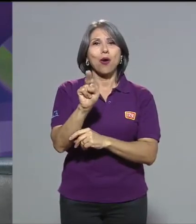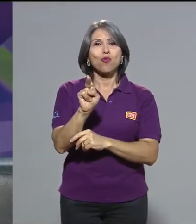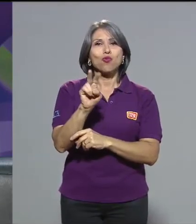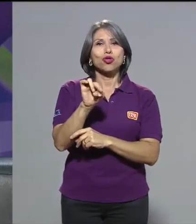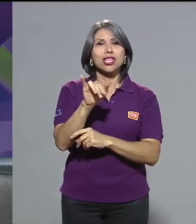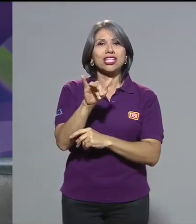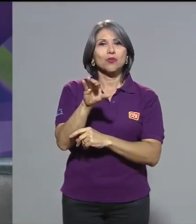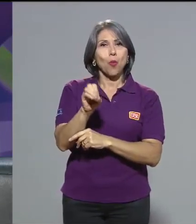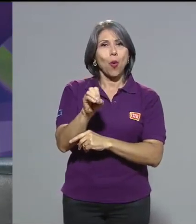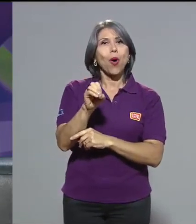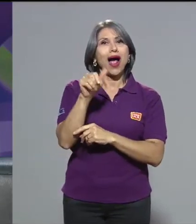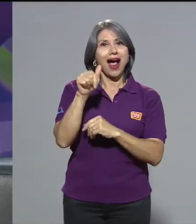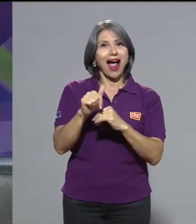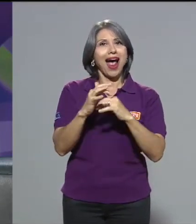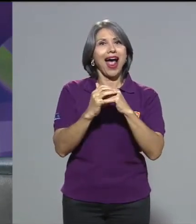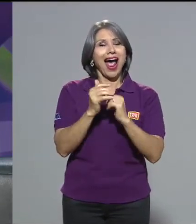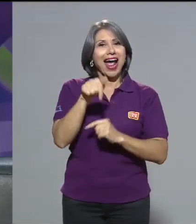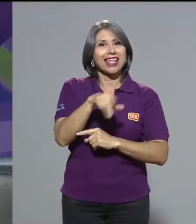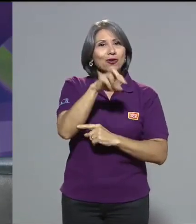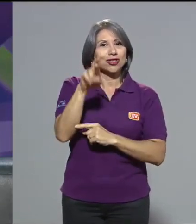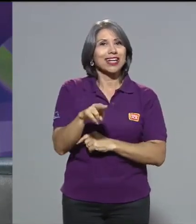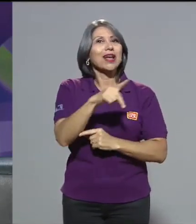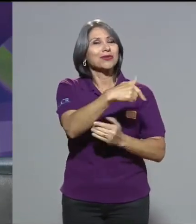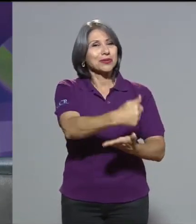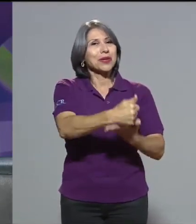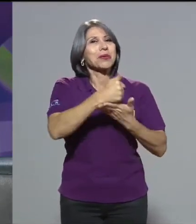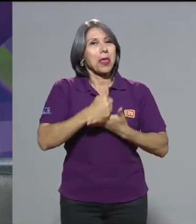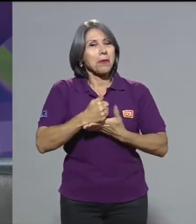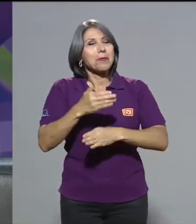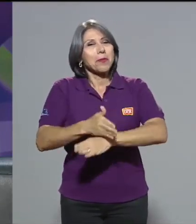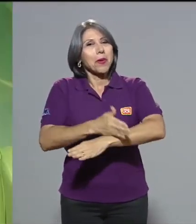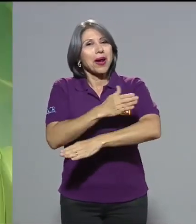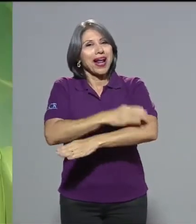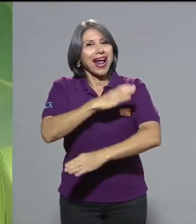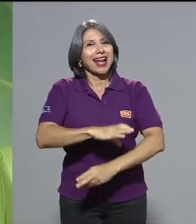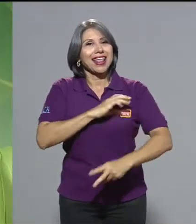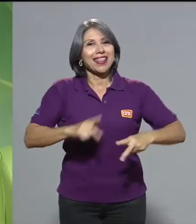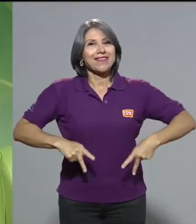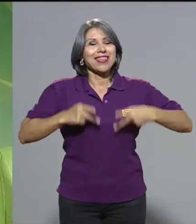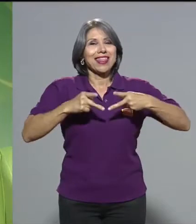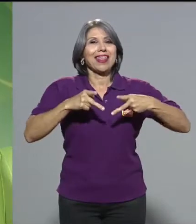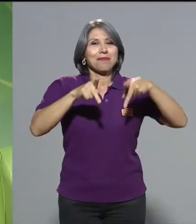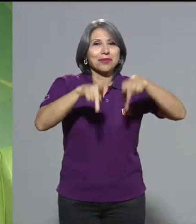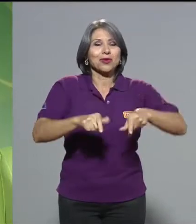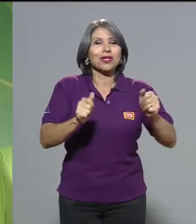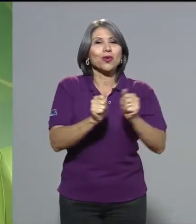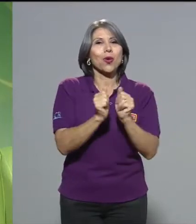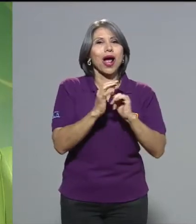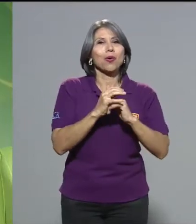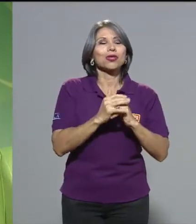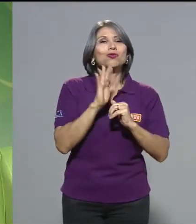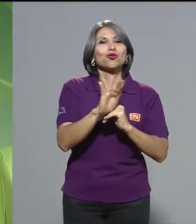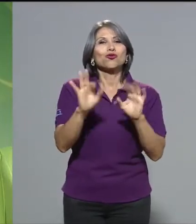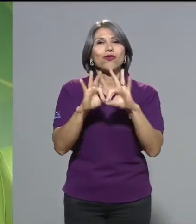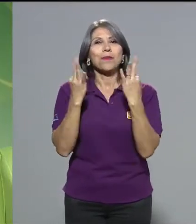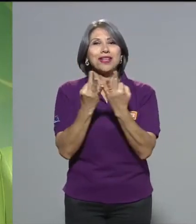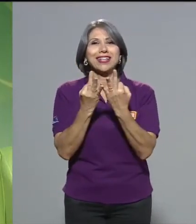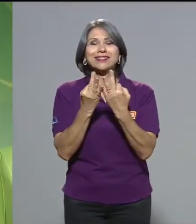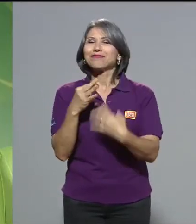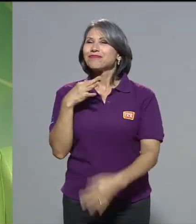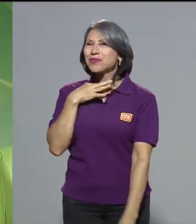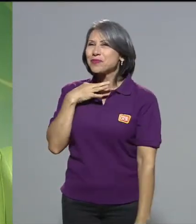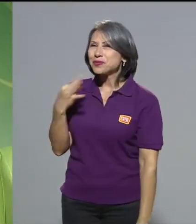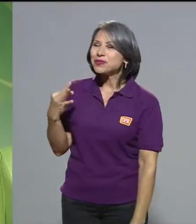a mejorar la calidad de vida de las personas con autismo y sus familias. Muchas gracias. Con muchísimo gusto. Y hoy justamente vamos a estar evacuando